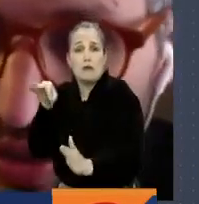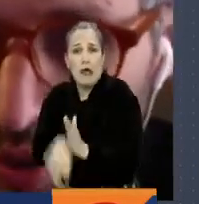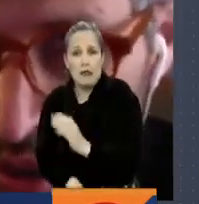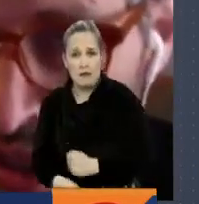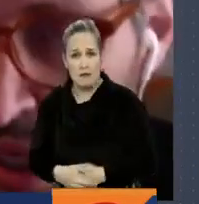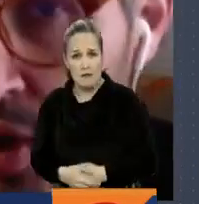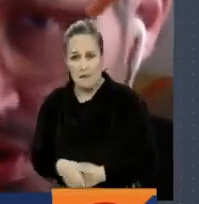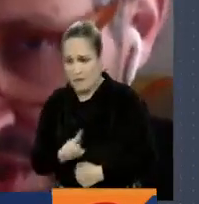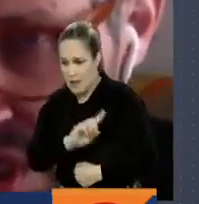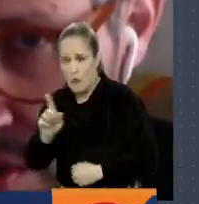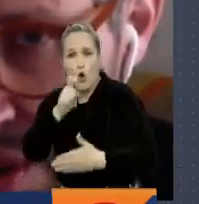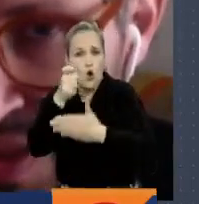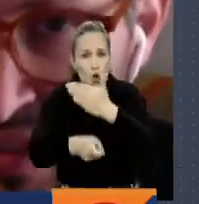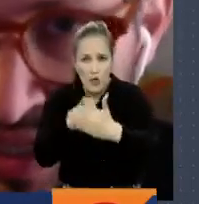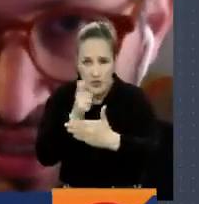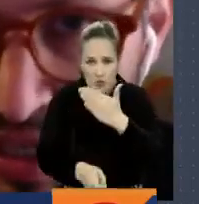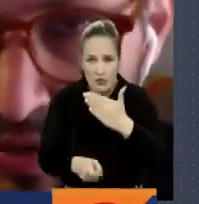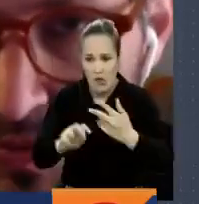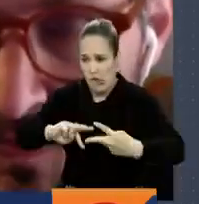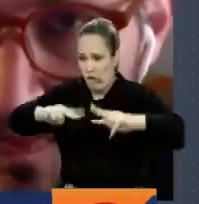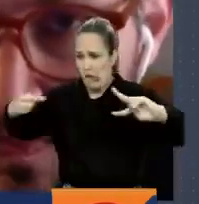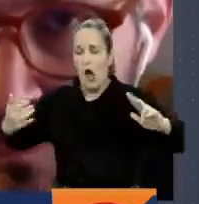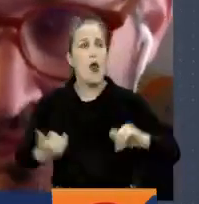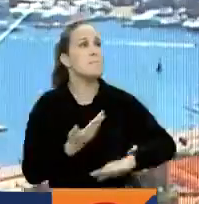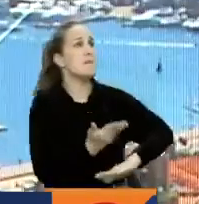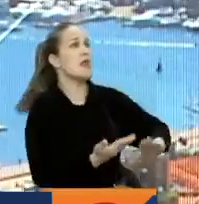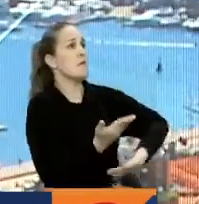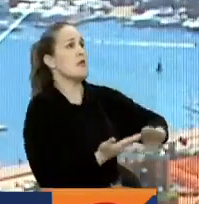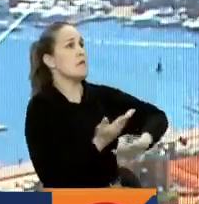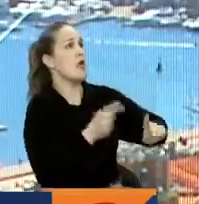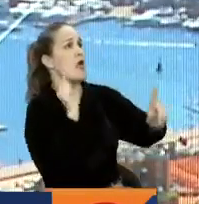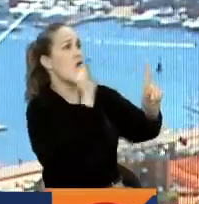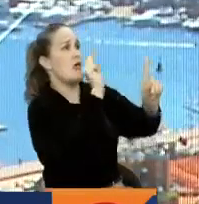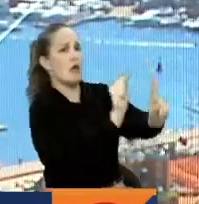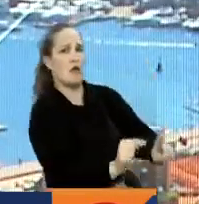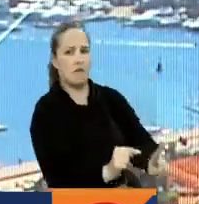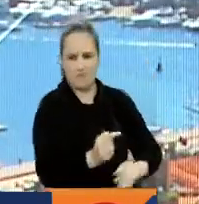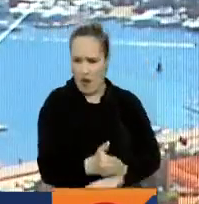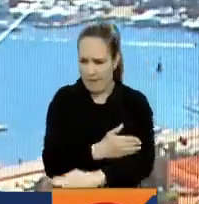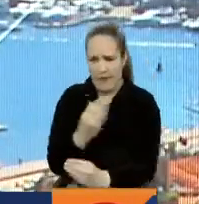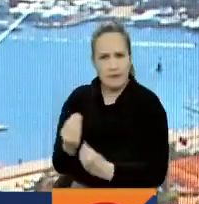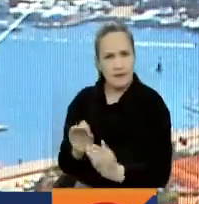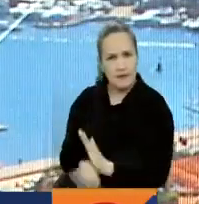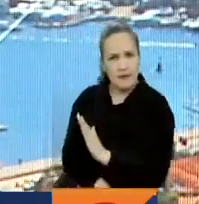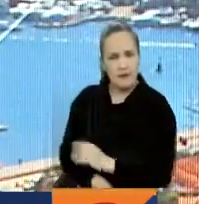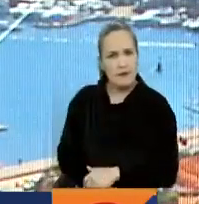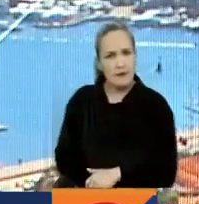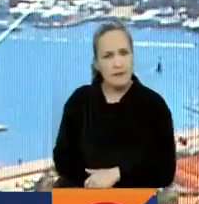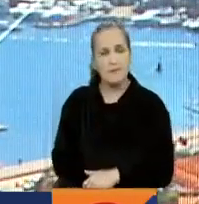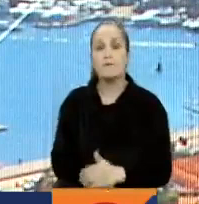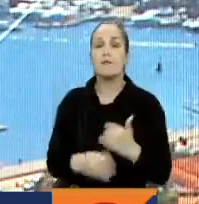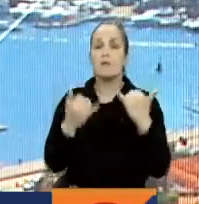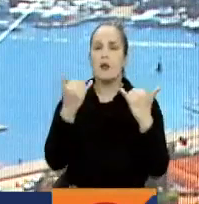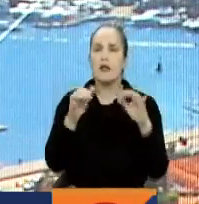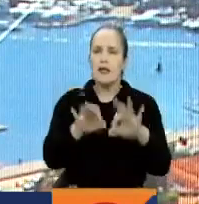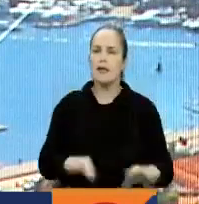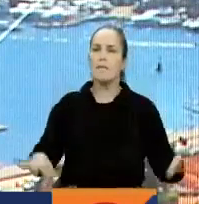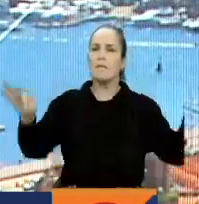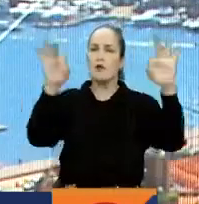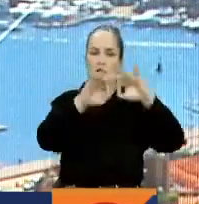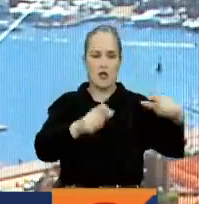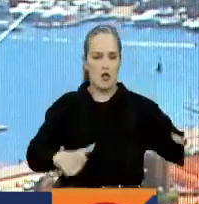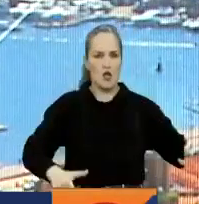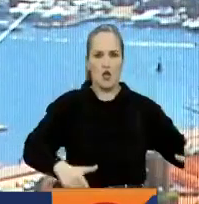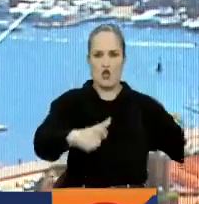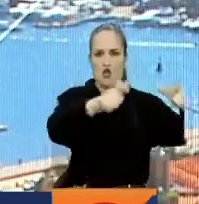muchas de las cuales Hoy contradictoriamente está exigiendo Mauricio Por qué es tan importante tener en cuenta ese paso por el legislativo